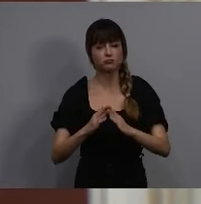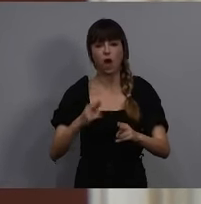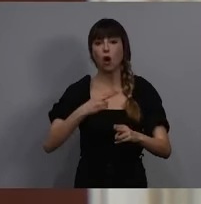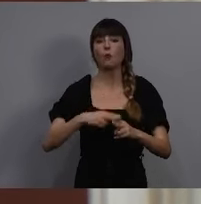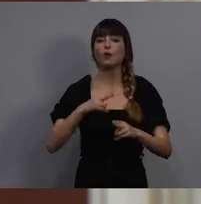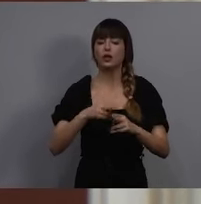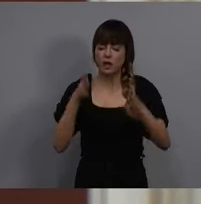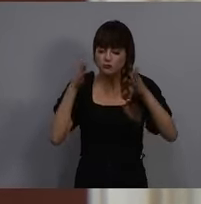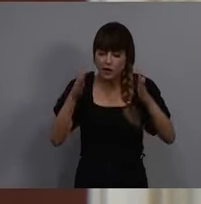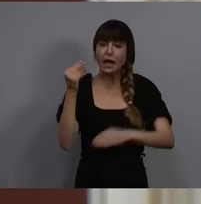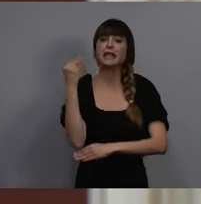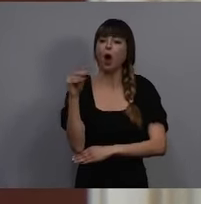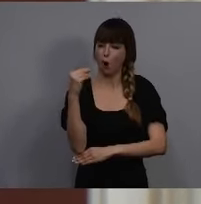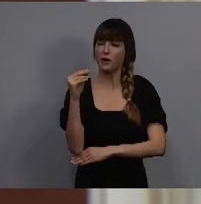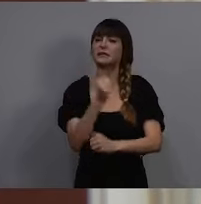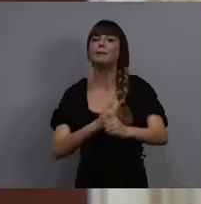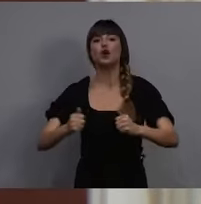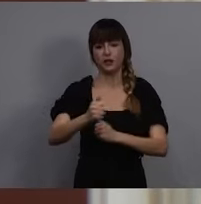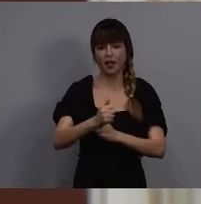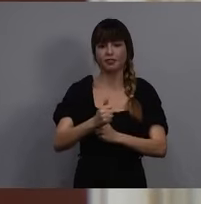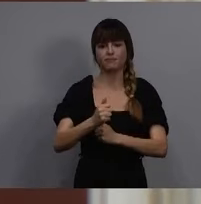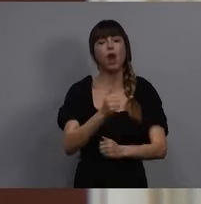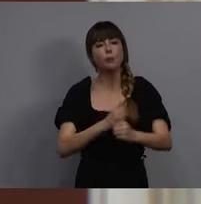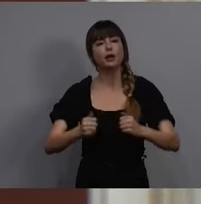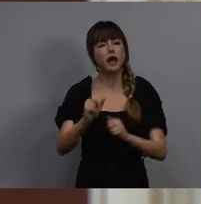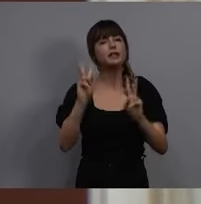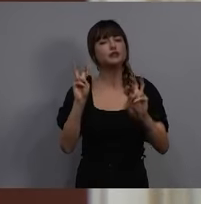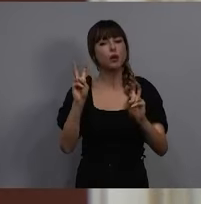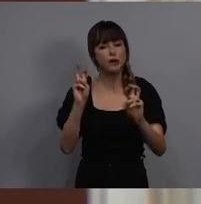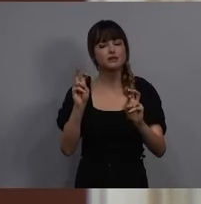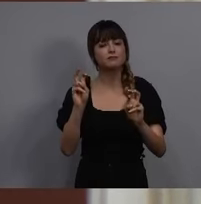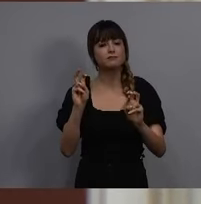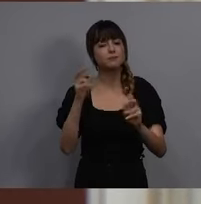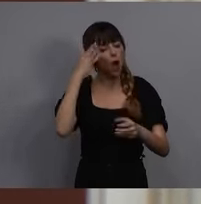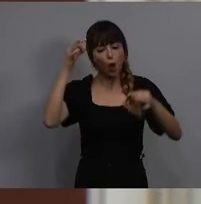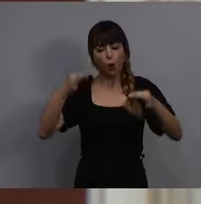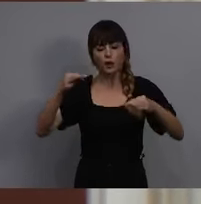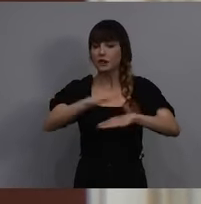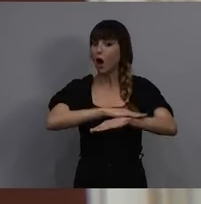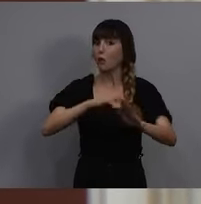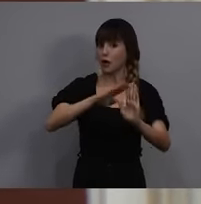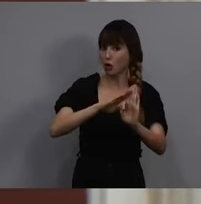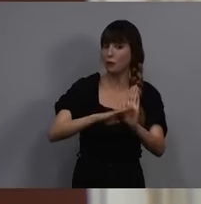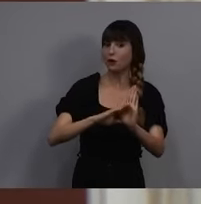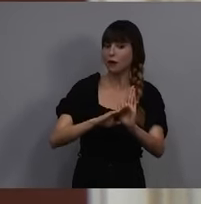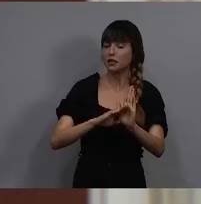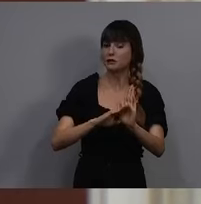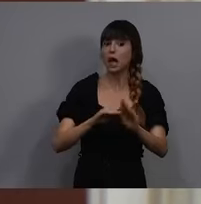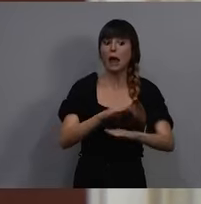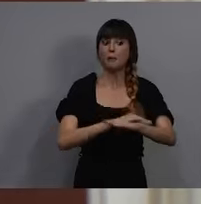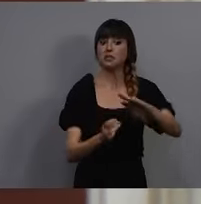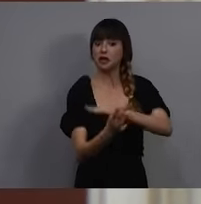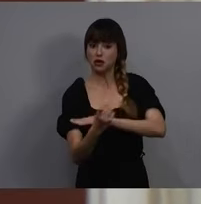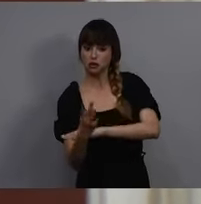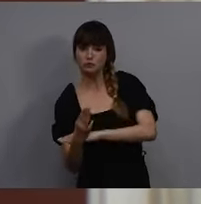jóvenes va a introducir nuevas prioridades en coherencia con el programa de gobierno con la creación de nuevos ministerios como el